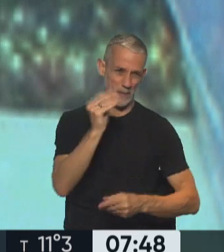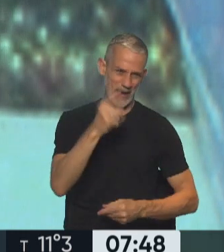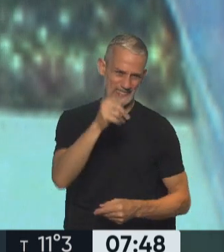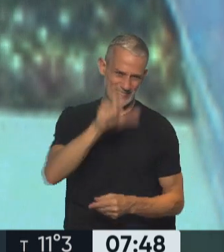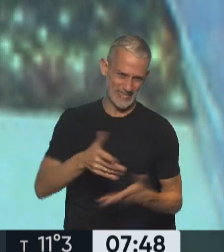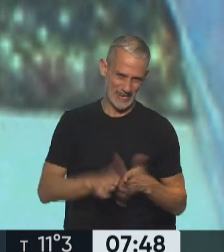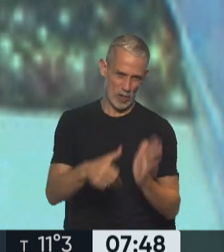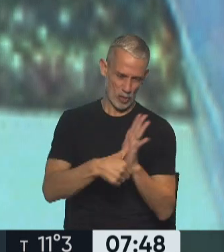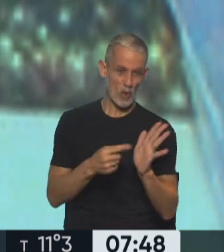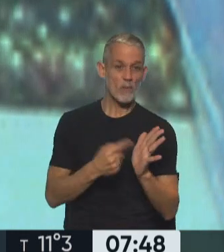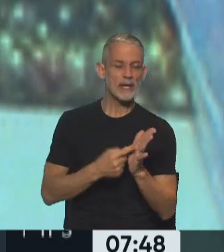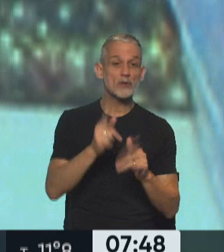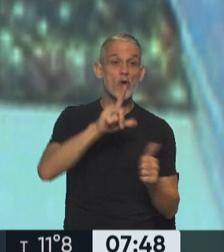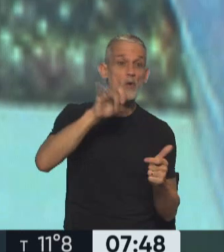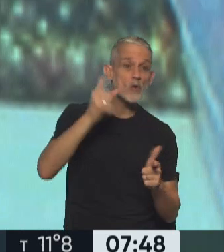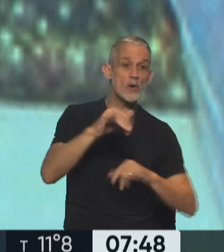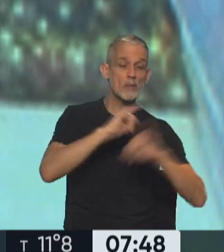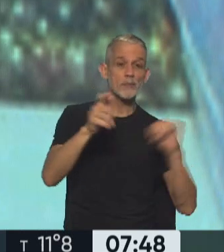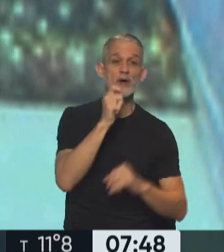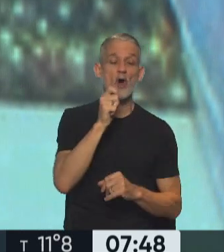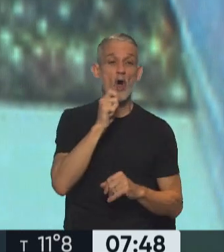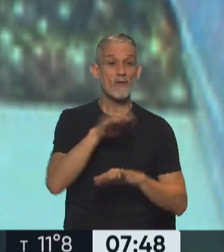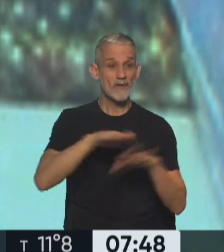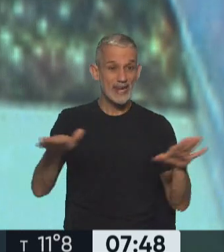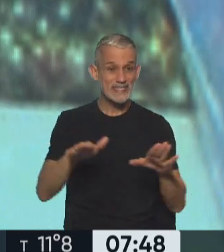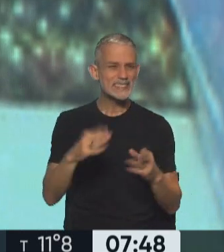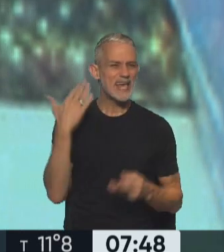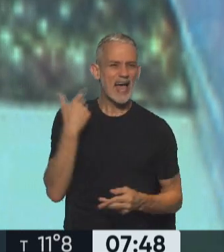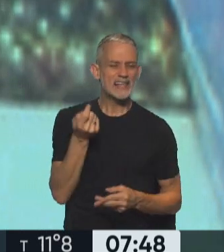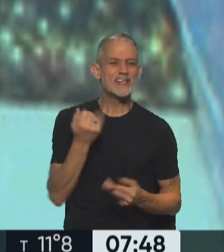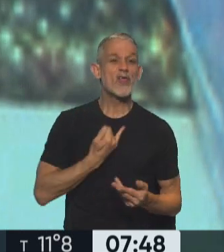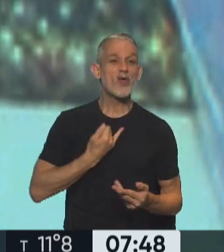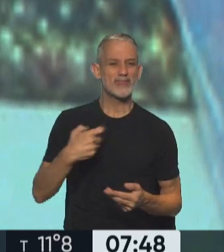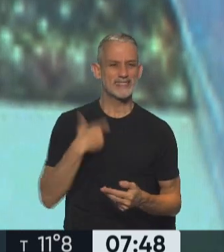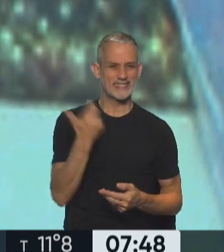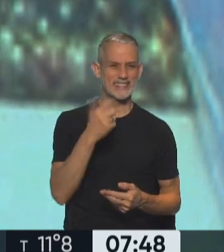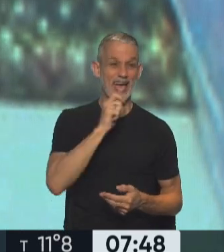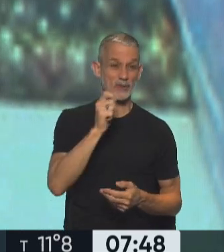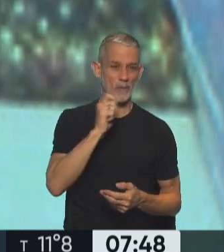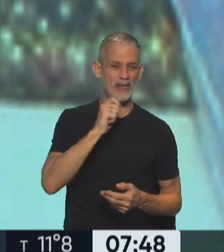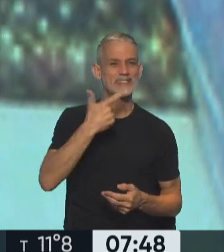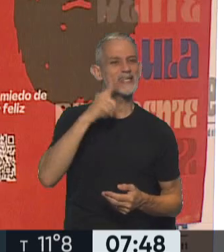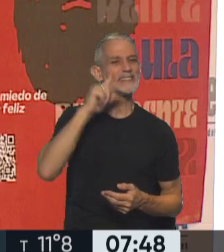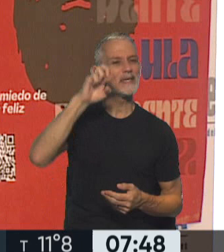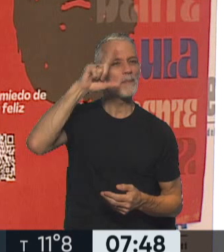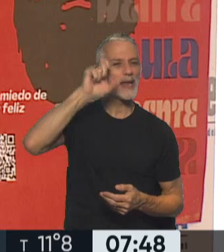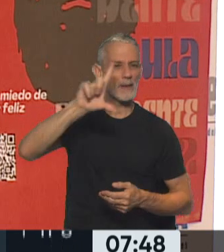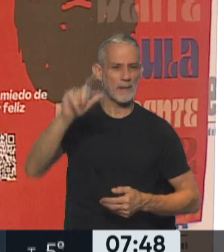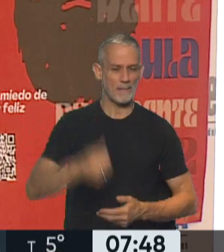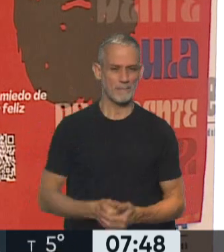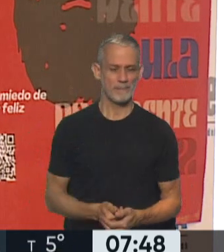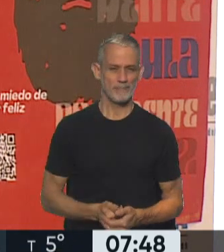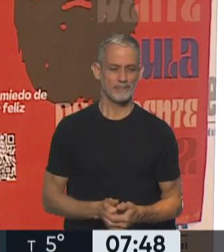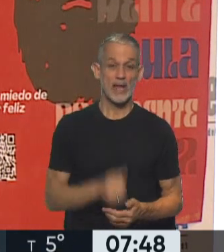la campaña electoral de Lula da Silva, una conferencia de prensa que se realizó en las últimas horas en el Sindicato de Prensa de Buenos Aires, en CIPREVA.